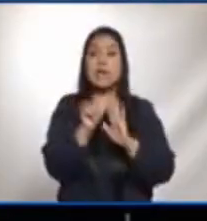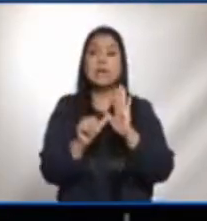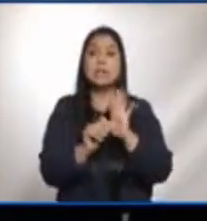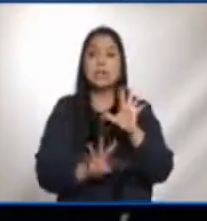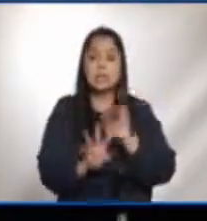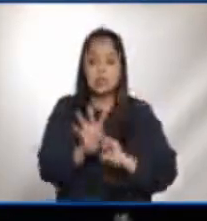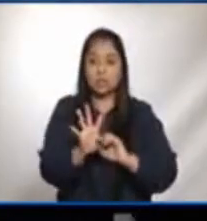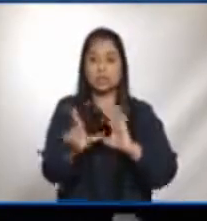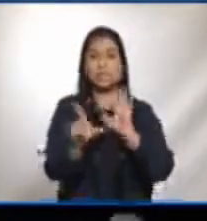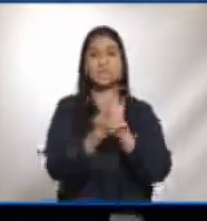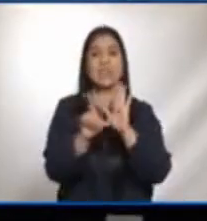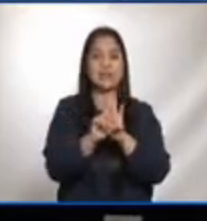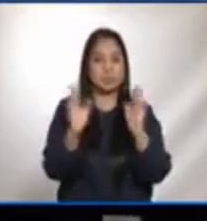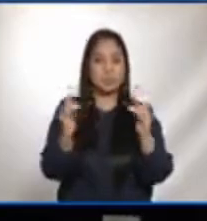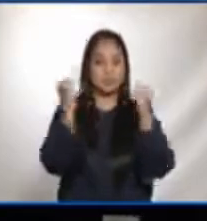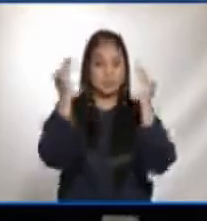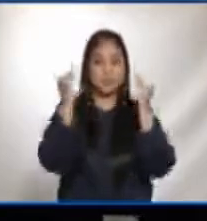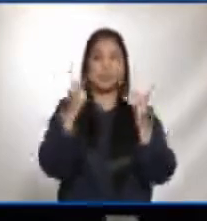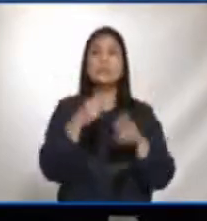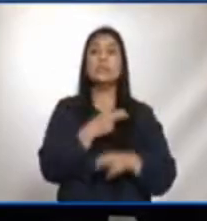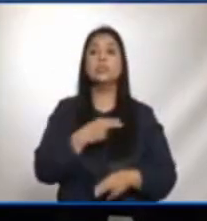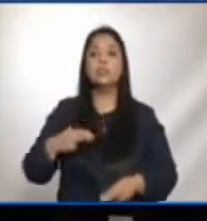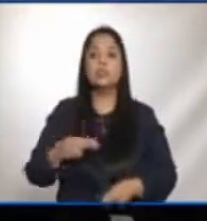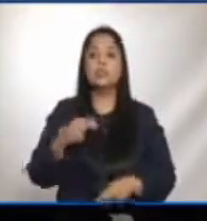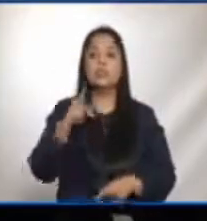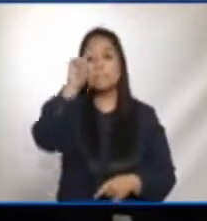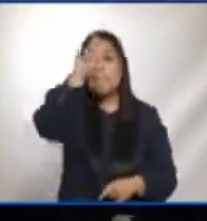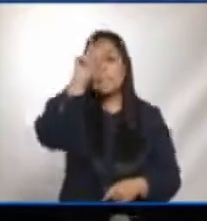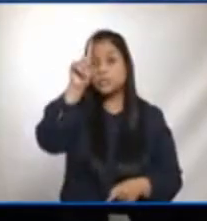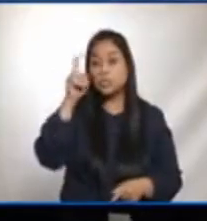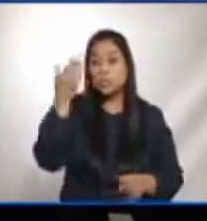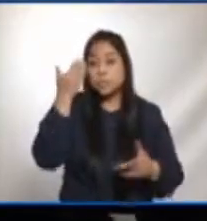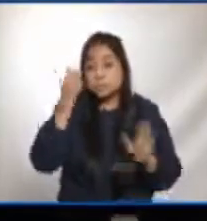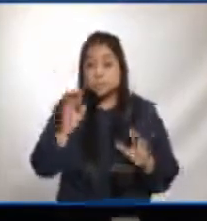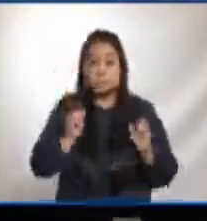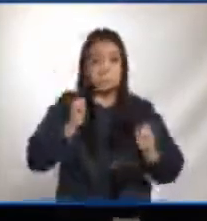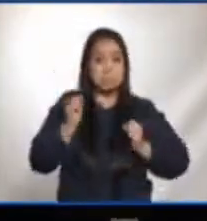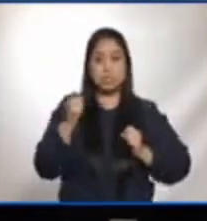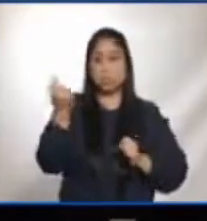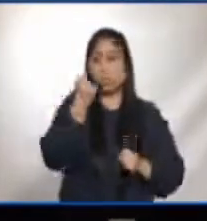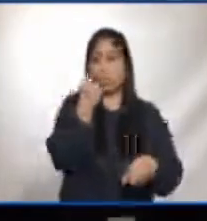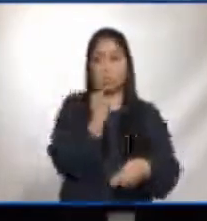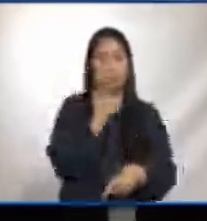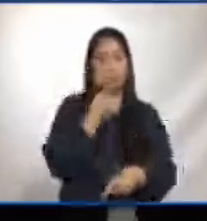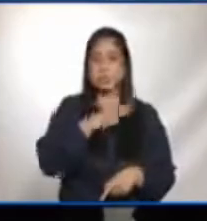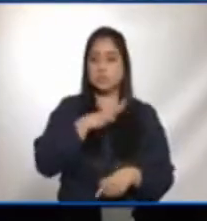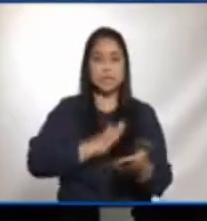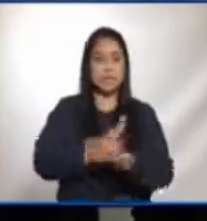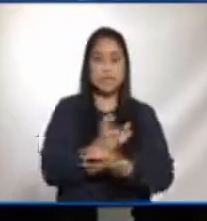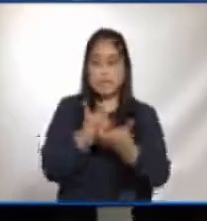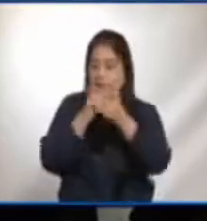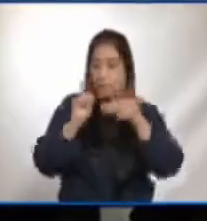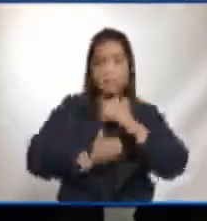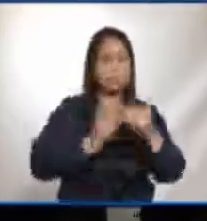de la Constitución, se llama presunción de inocencia. Todo el mundo tiene derecho a un debido proceso. Yo creo que